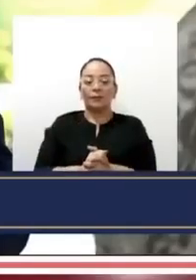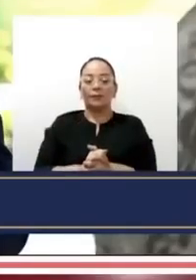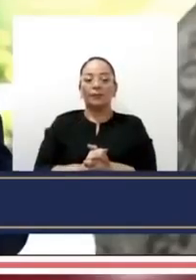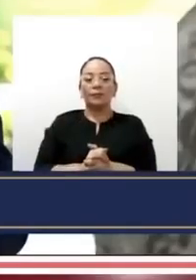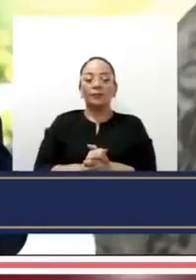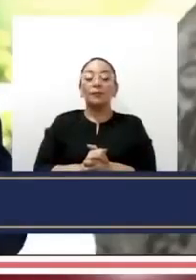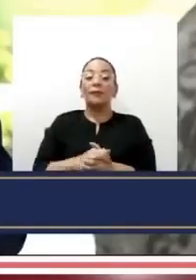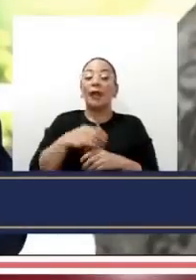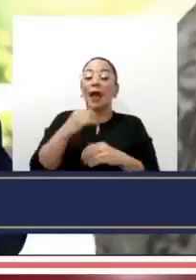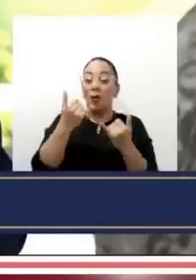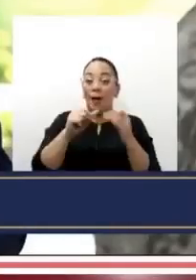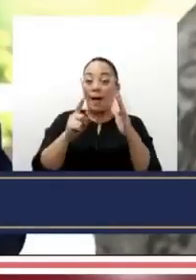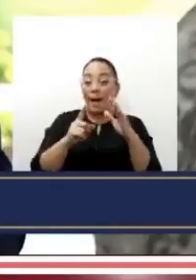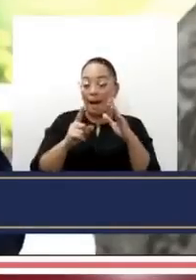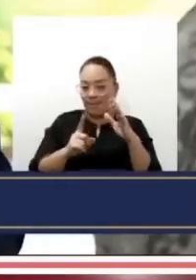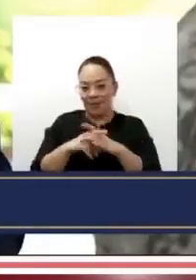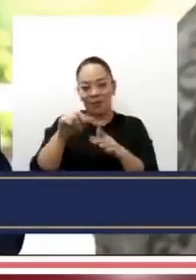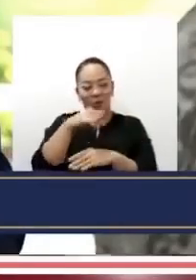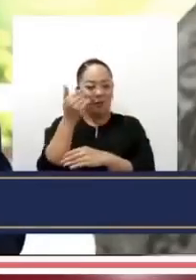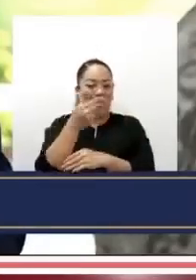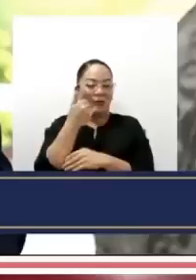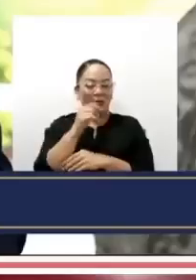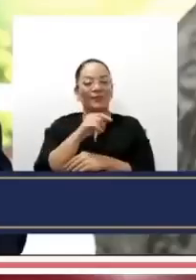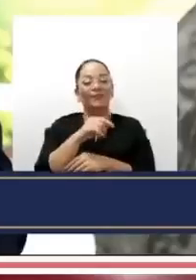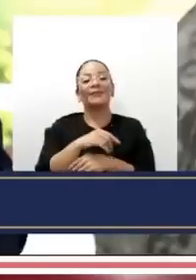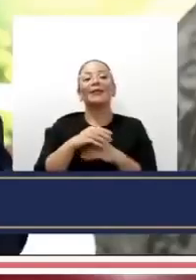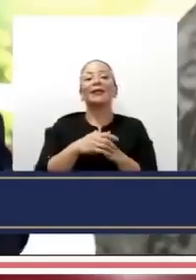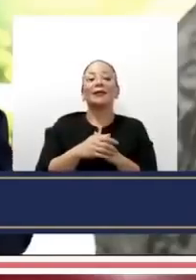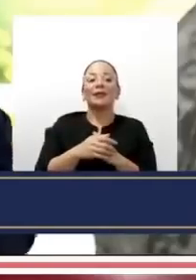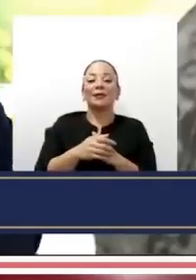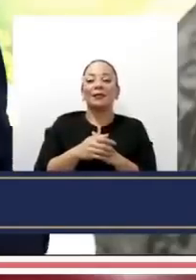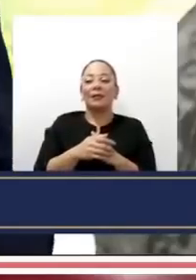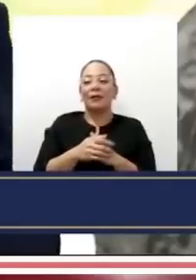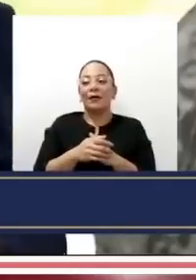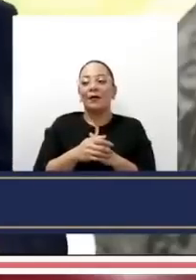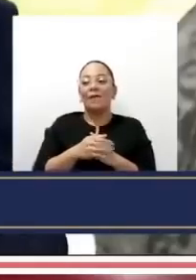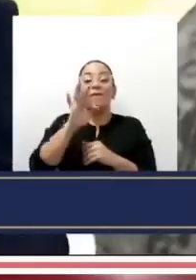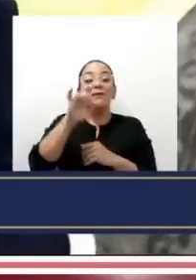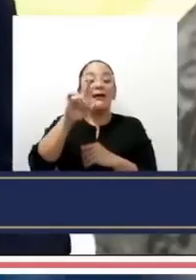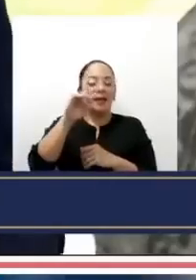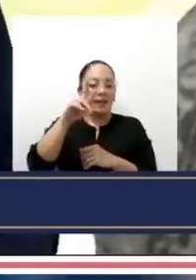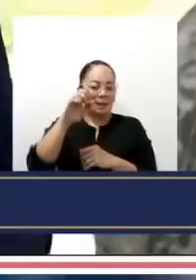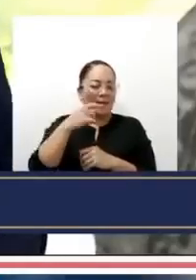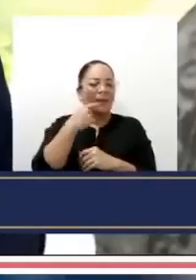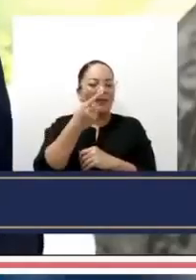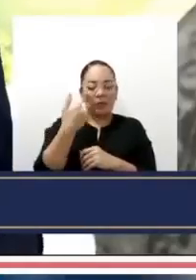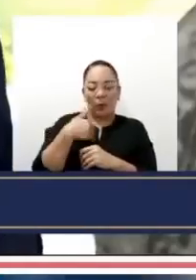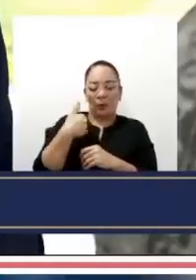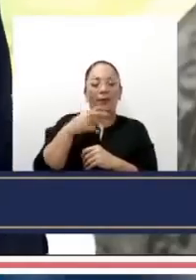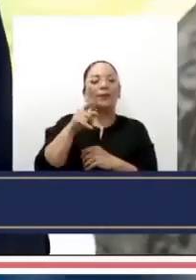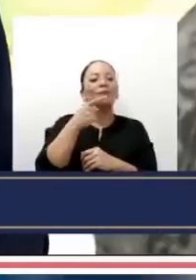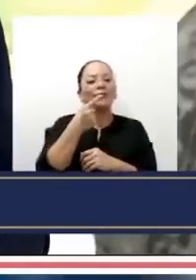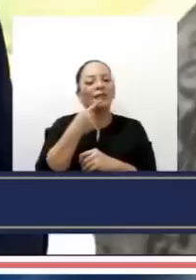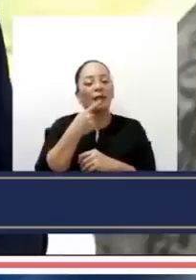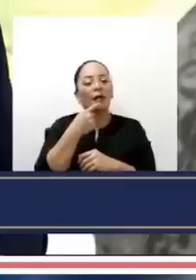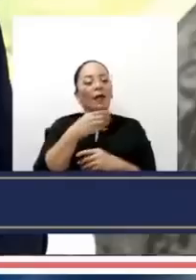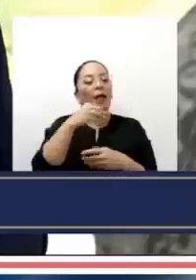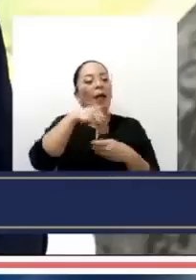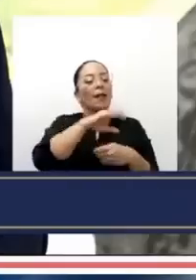Aparece ahora una de las mejores, don Andrés Felipe Rojas Valverde. Dice que en la policía hay